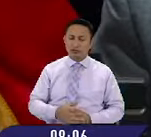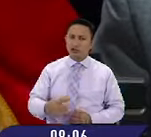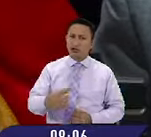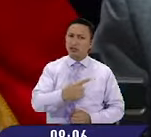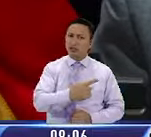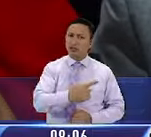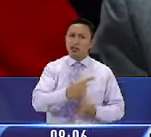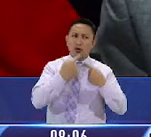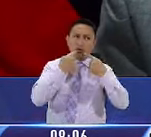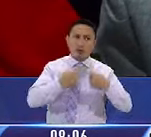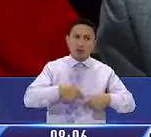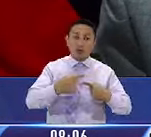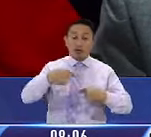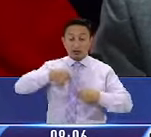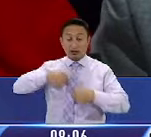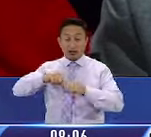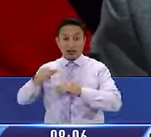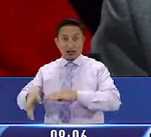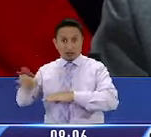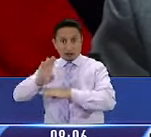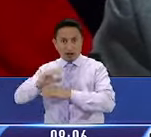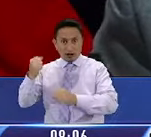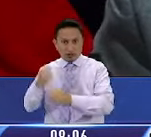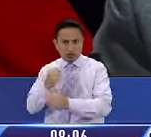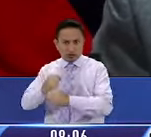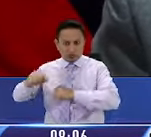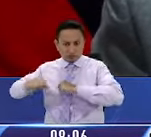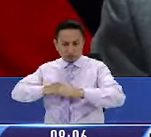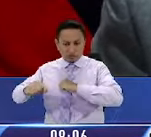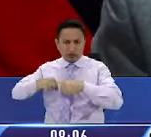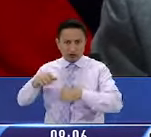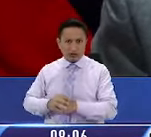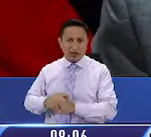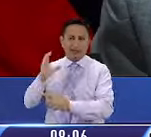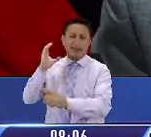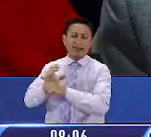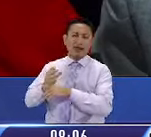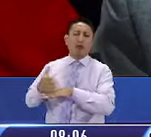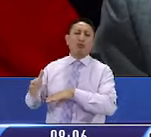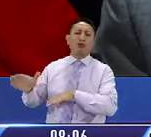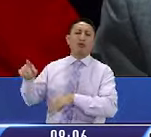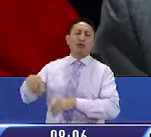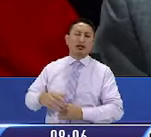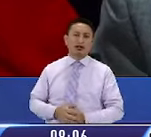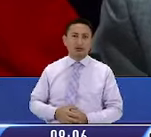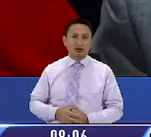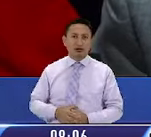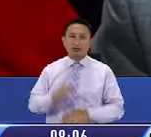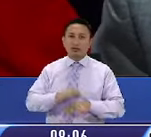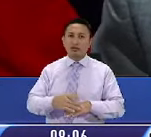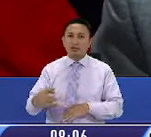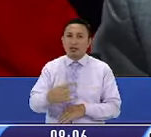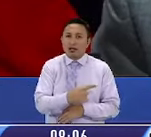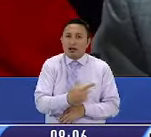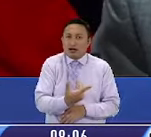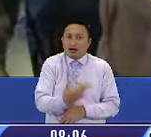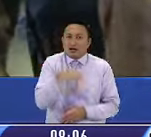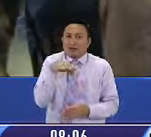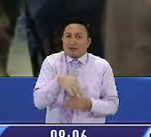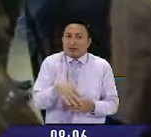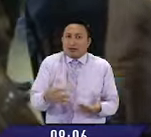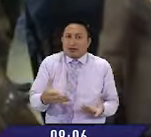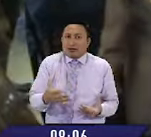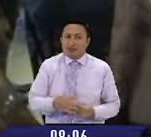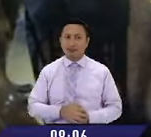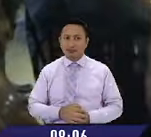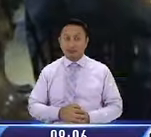desacreditar el trabajo que está haciendo y manchar el trabajo que está haciendo la Asamblea Nacional por una situación electoral. Que